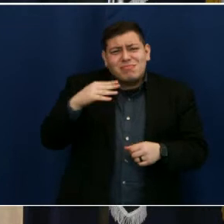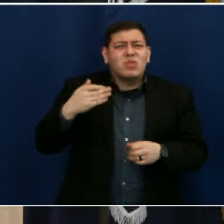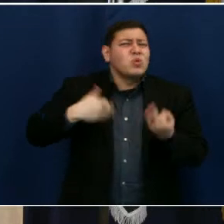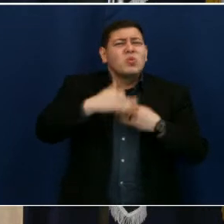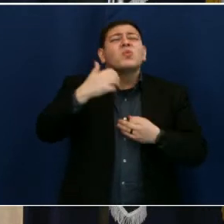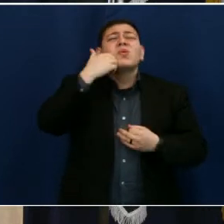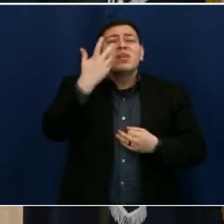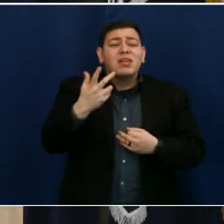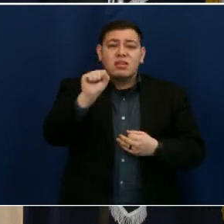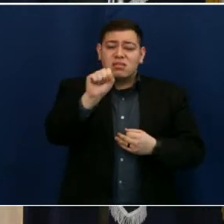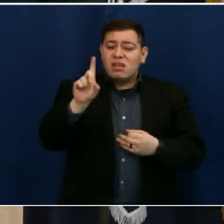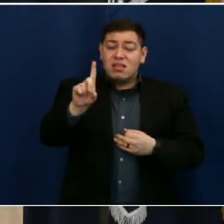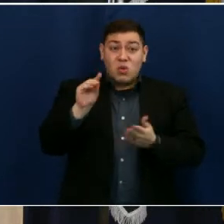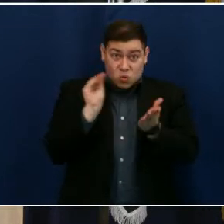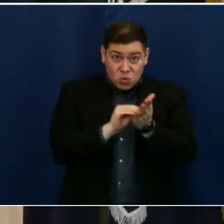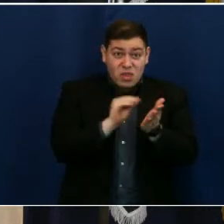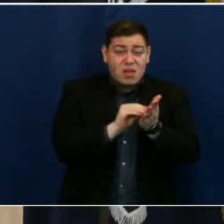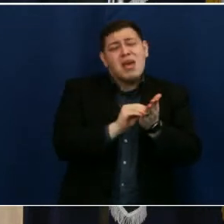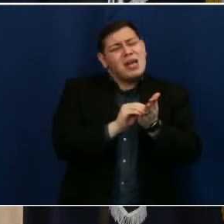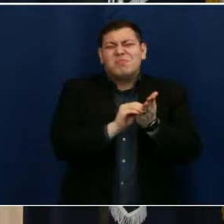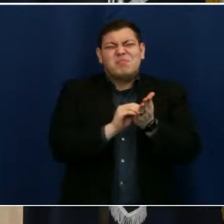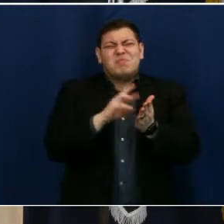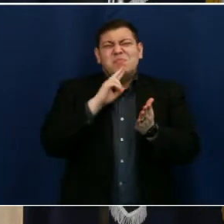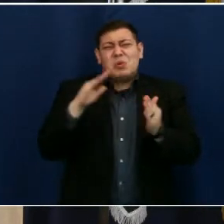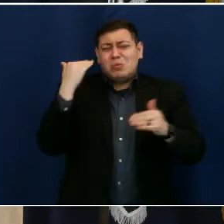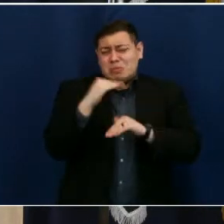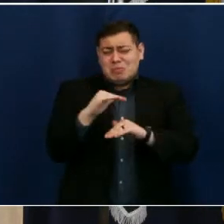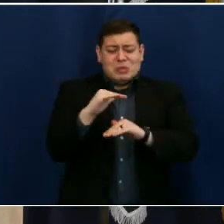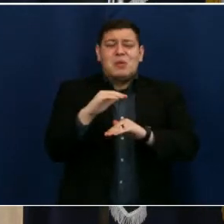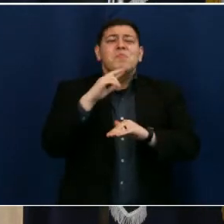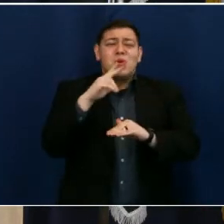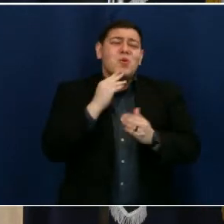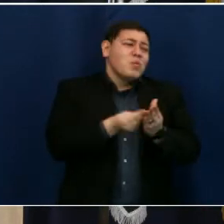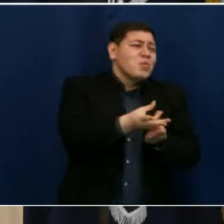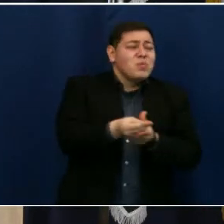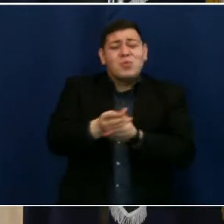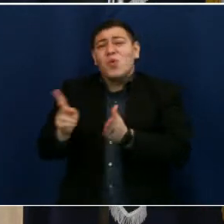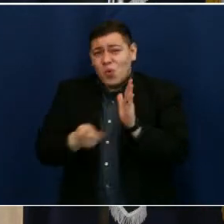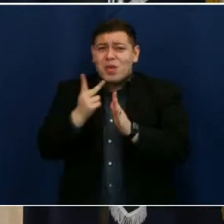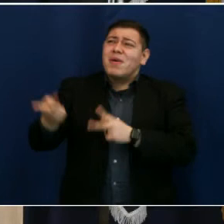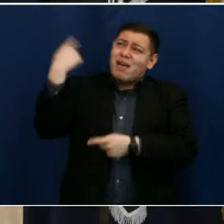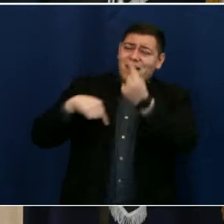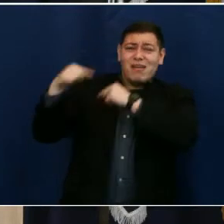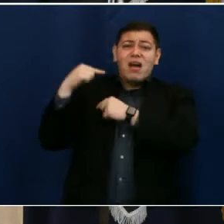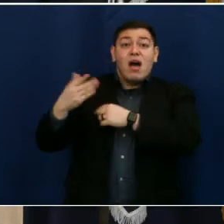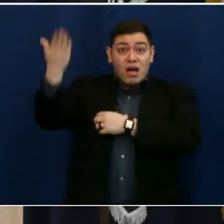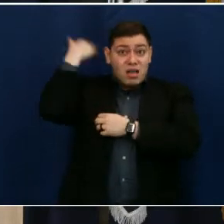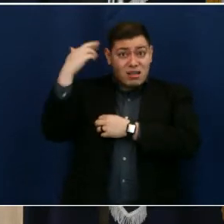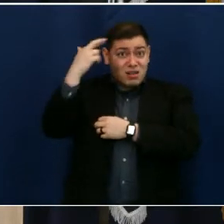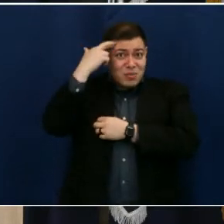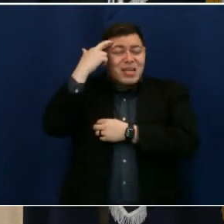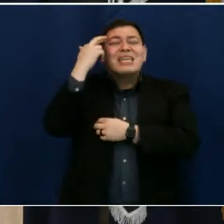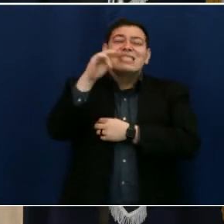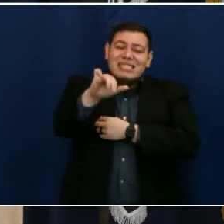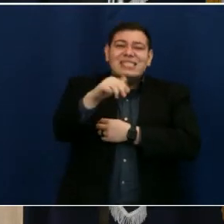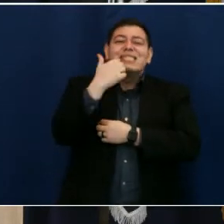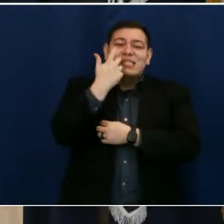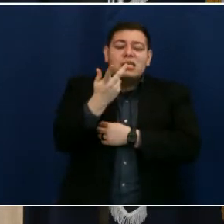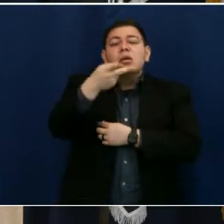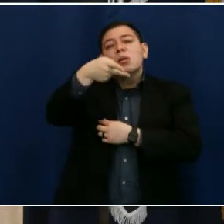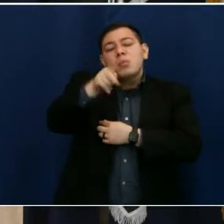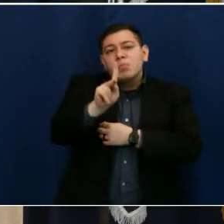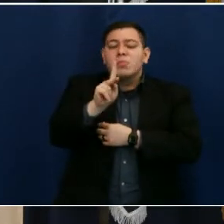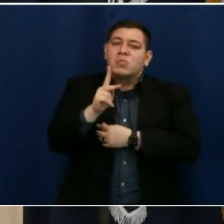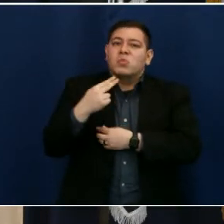debemos asegurarnos de que sea seguro hacerlo. Estoy comprometida, como estamos todos aquí en el condado, para seguir aumentando la oportunidad